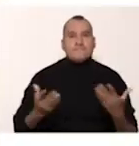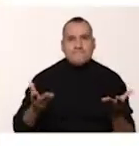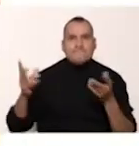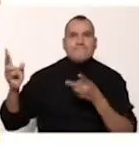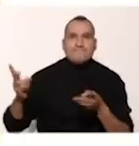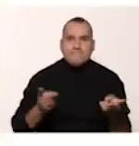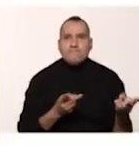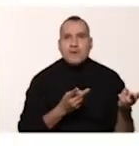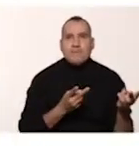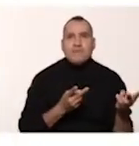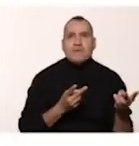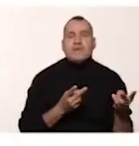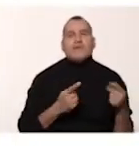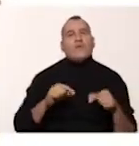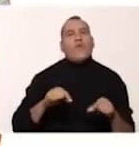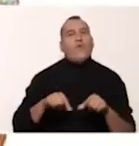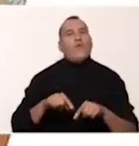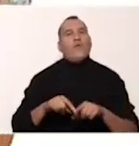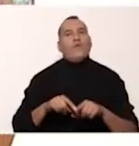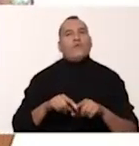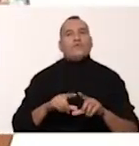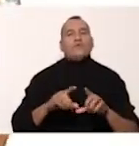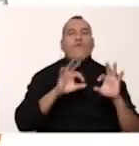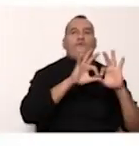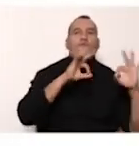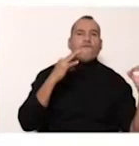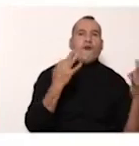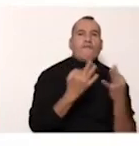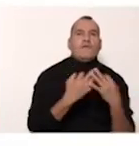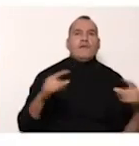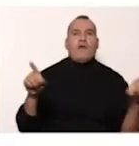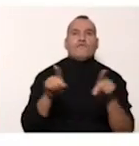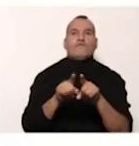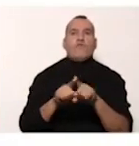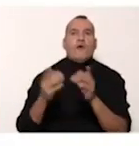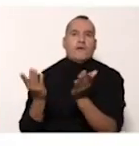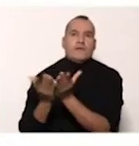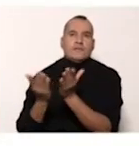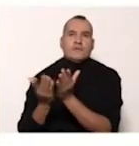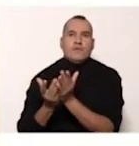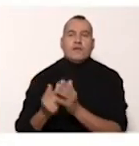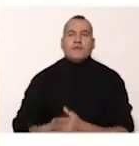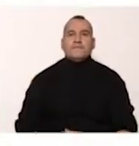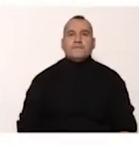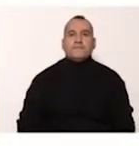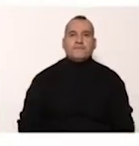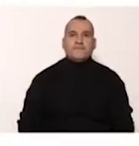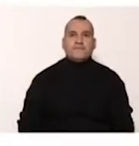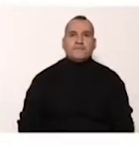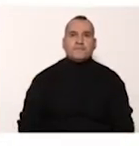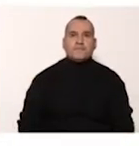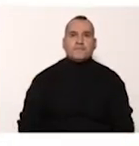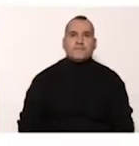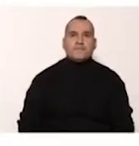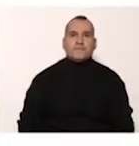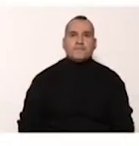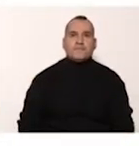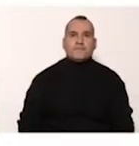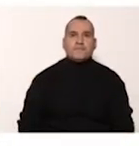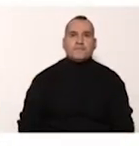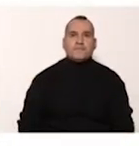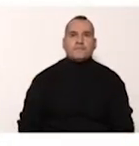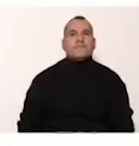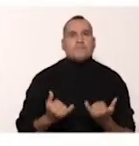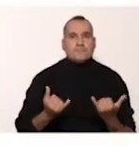Bienvenidos y bienvenidas a este su espacio, Cada Familia, una Escuela. En esta oportunidad les